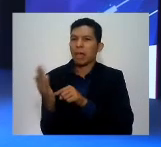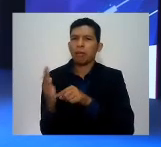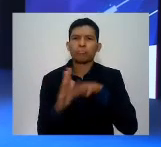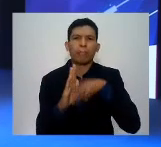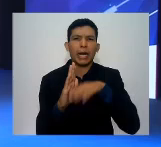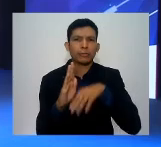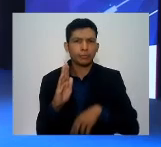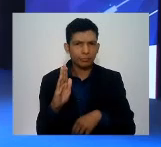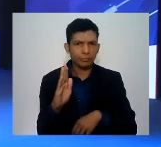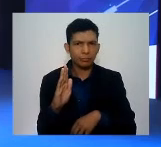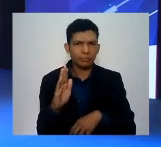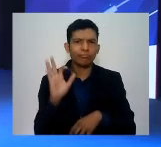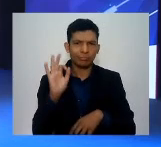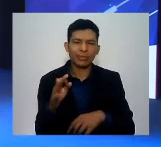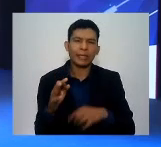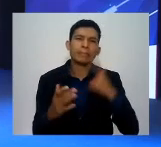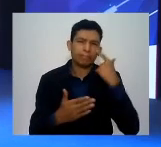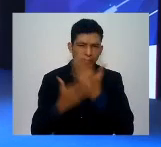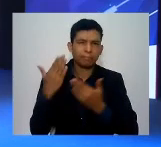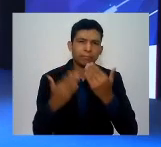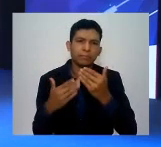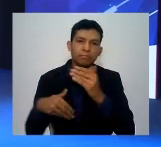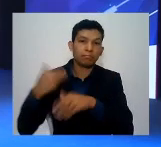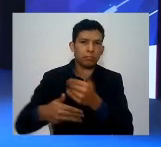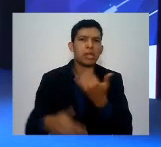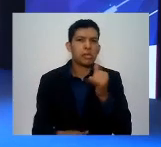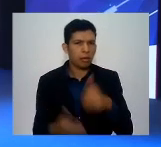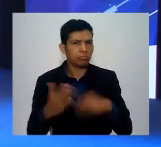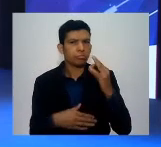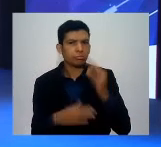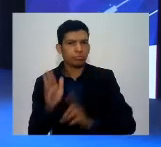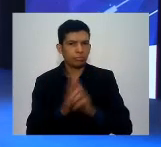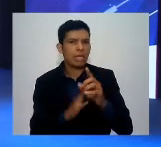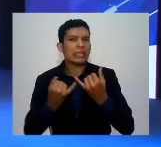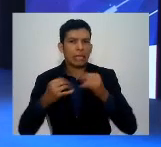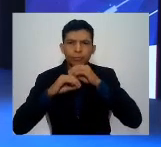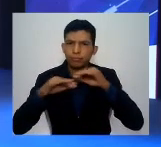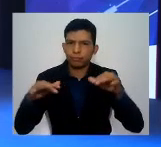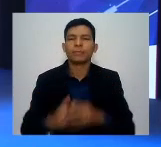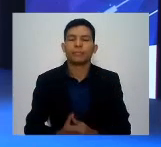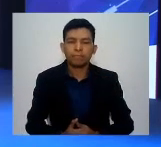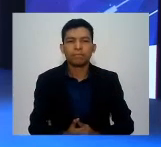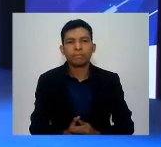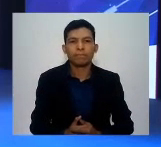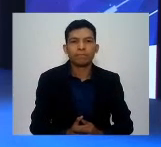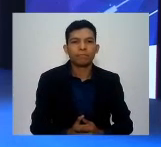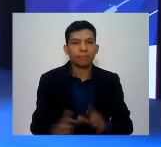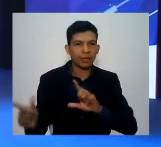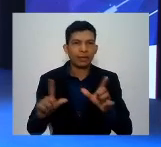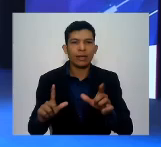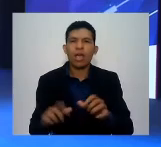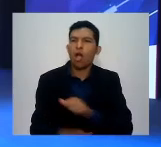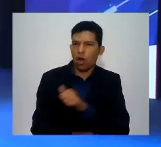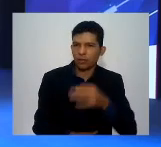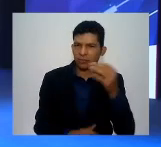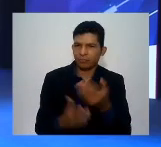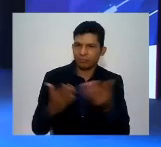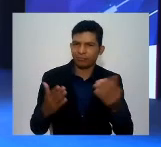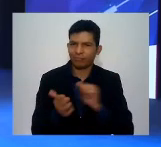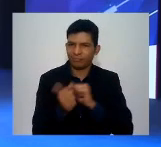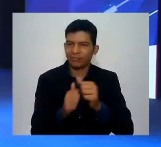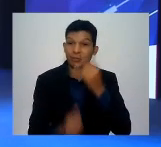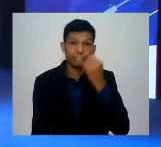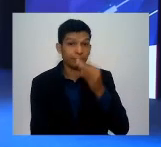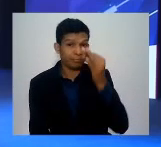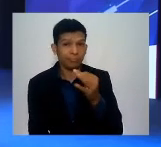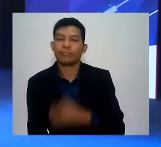algo. El cuerpo puede estar amarrado todo lo que su merced quiera, pero la cabeza se le va para adelante y cuando se le va para adelante, aquí se le desconectan las vértebras